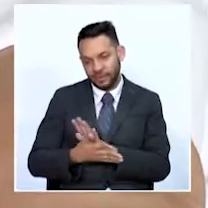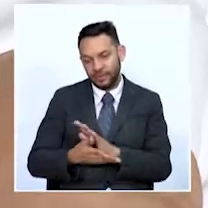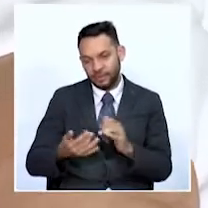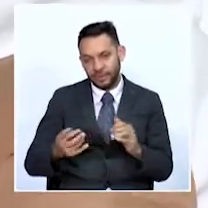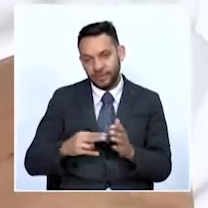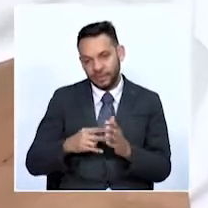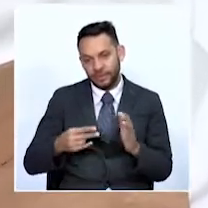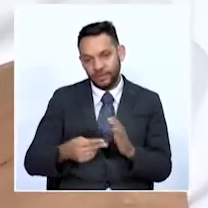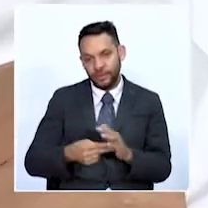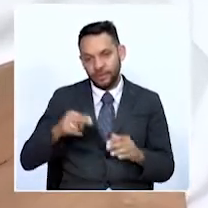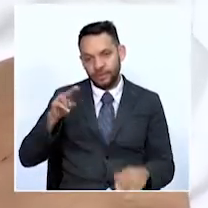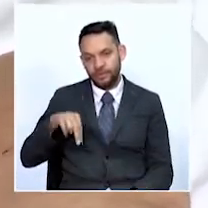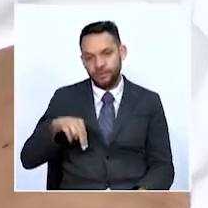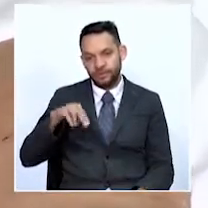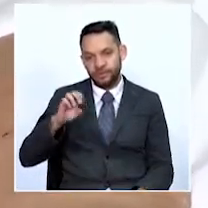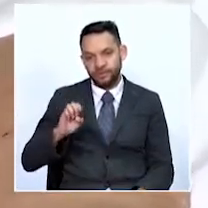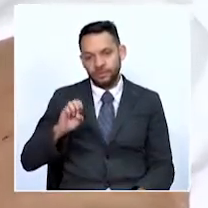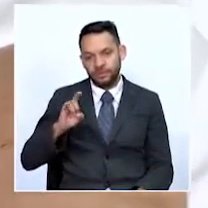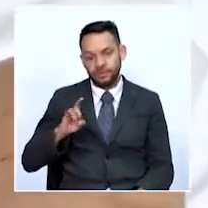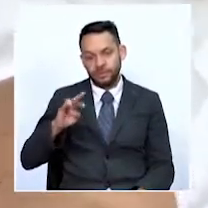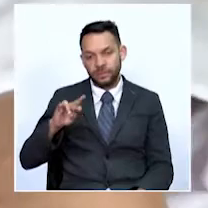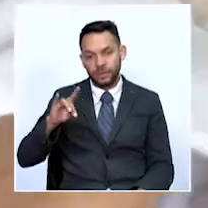Esto se le llama acupuntura alemana.